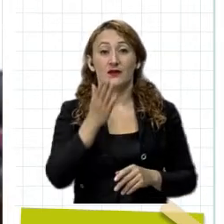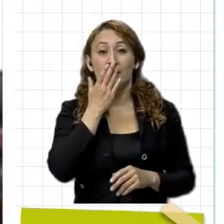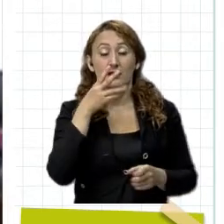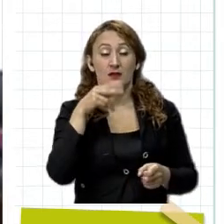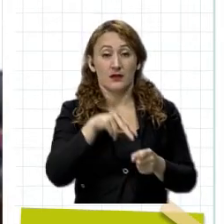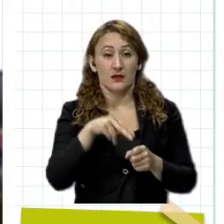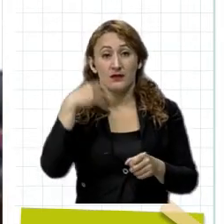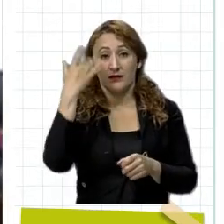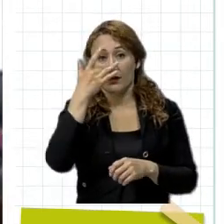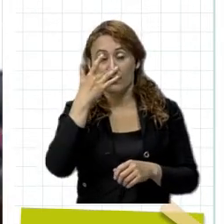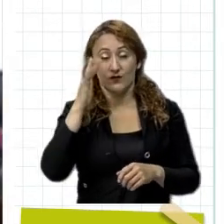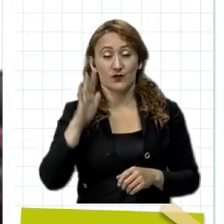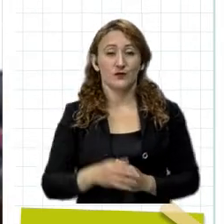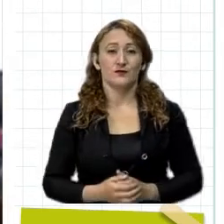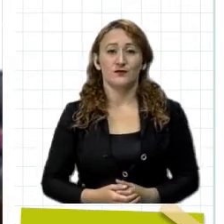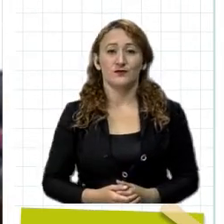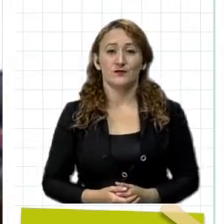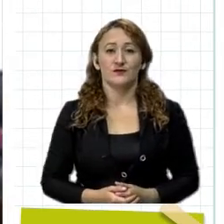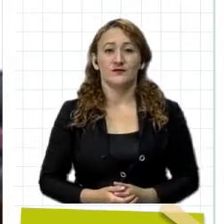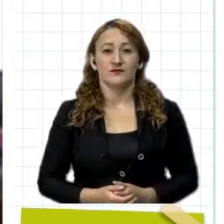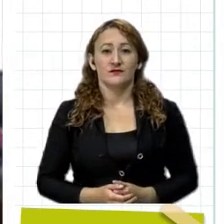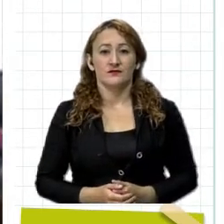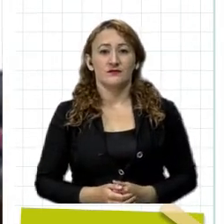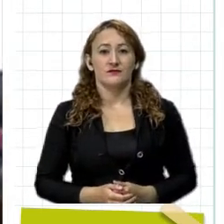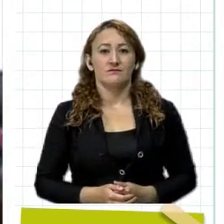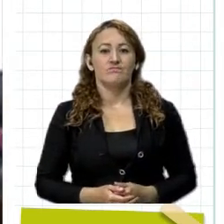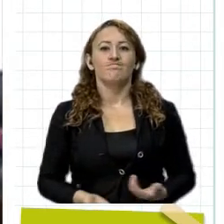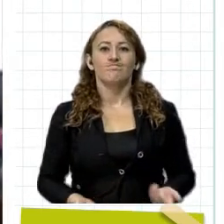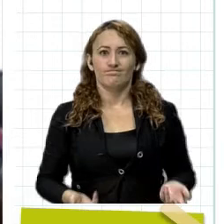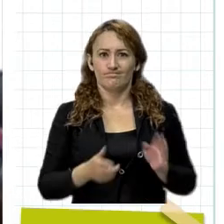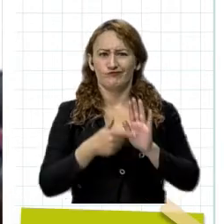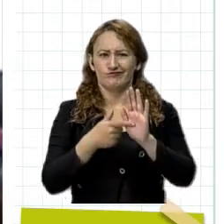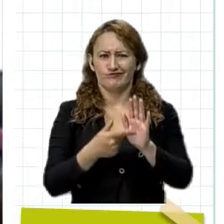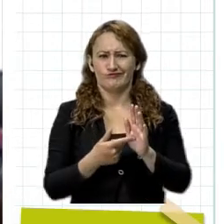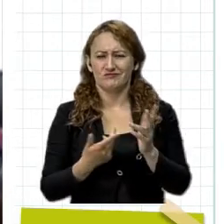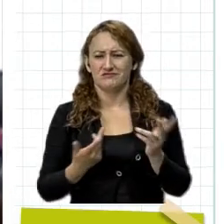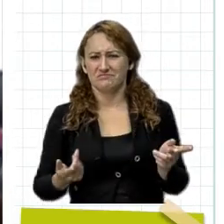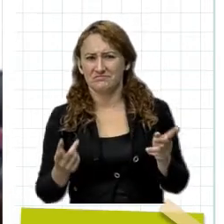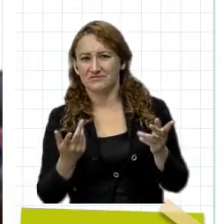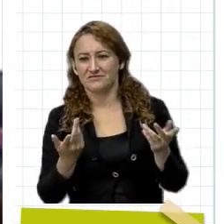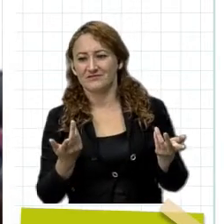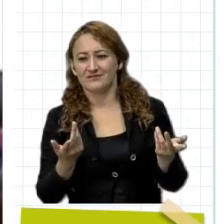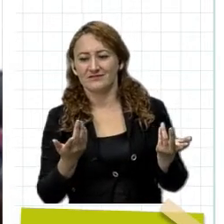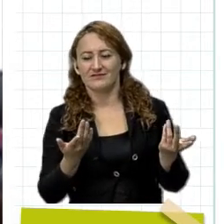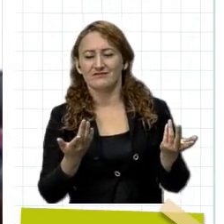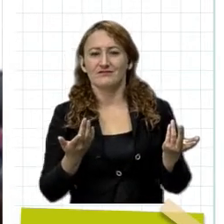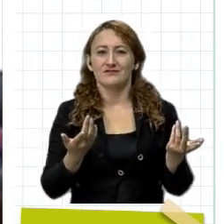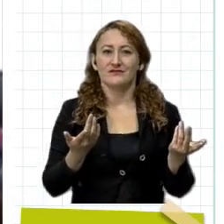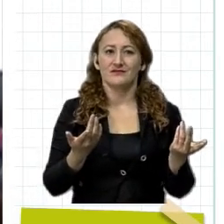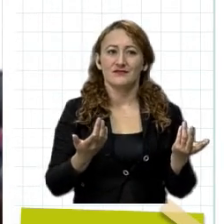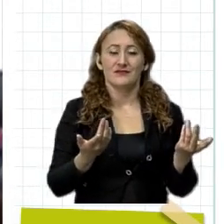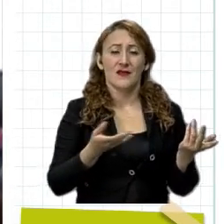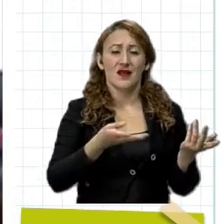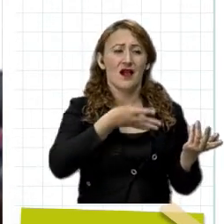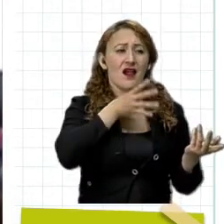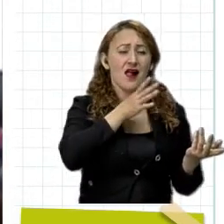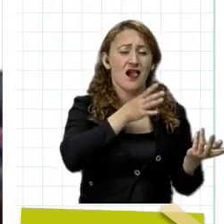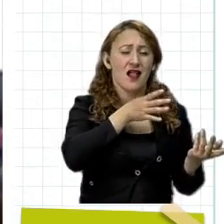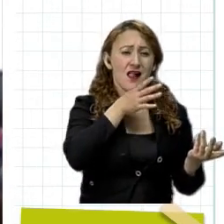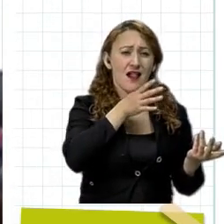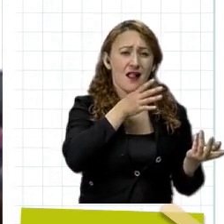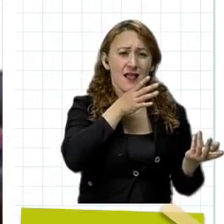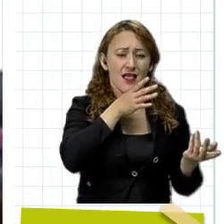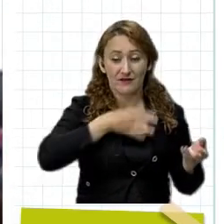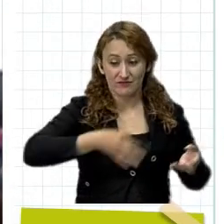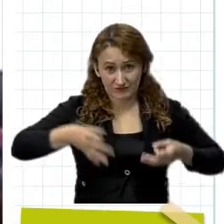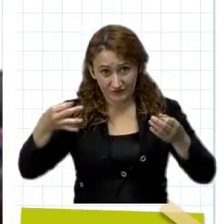y afrocolombianos, lo cual expresa la paradoja existente entre una producción discursiva y la